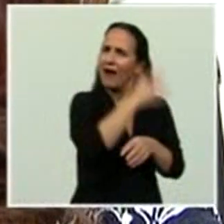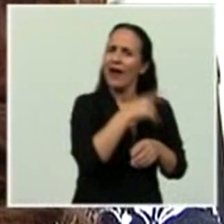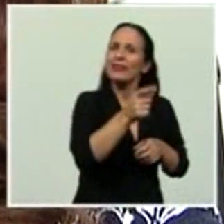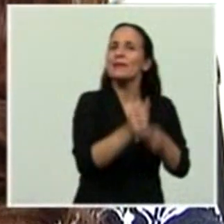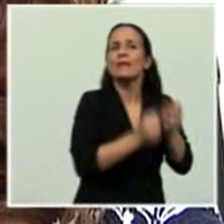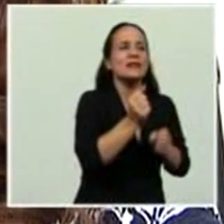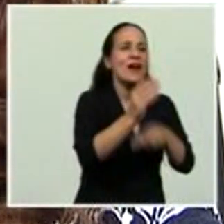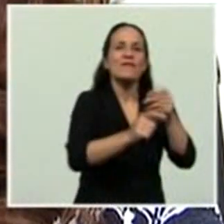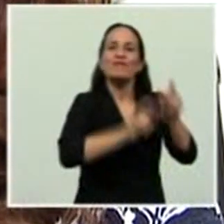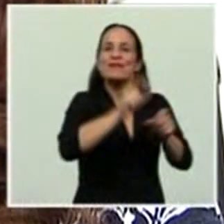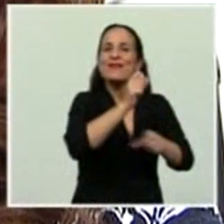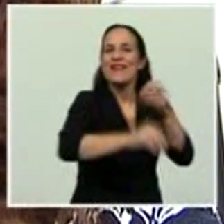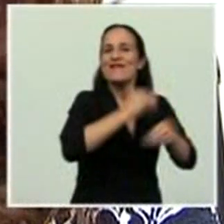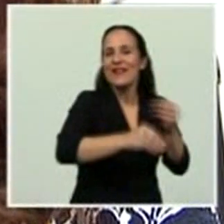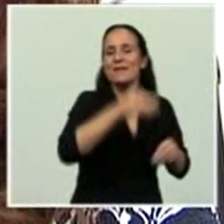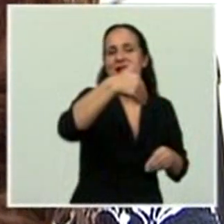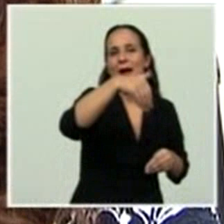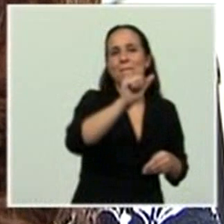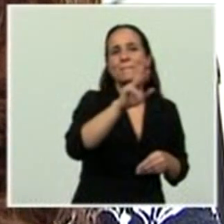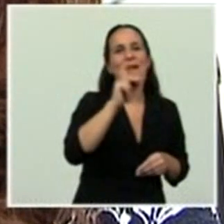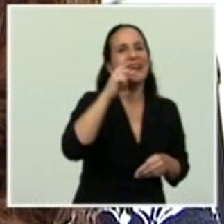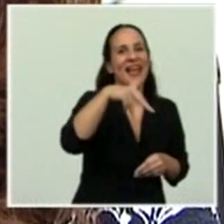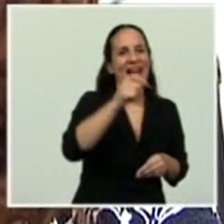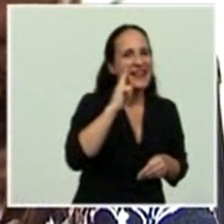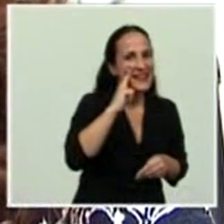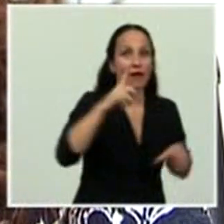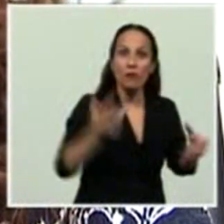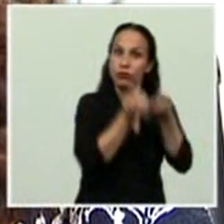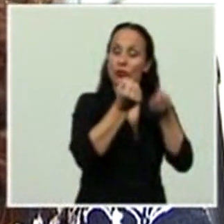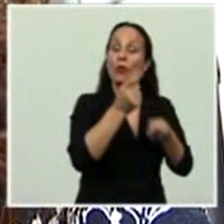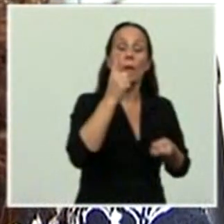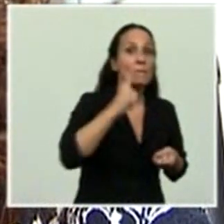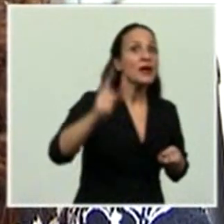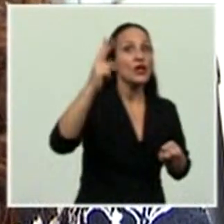familiar de la familia mariani fundada en el año